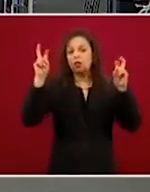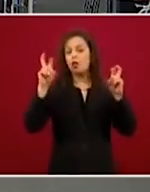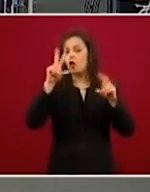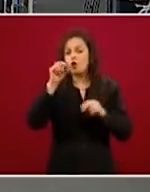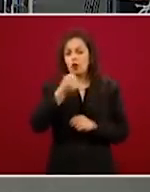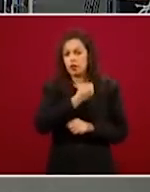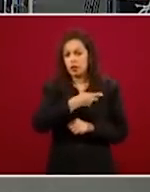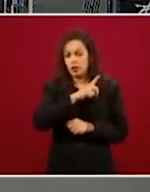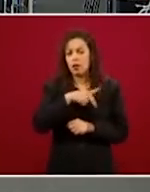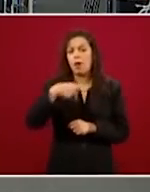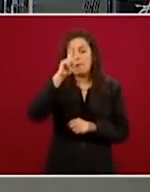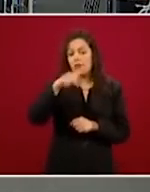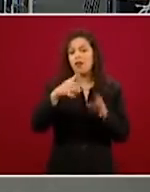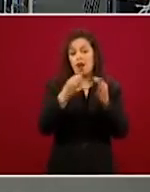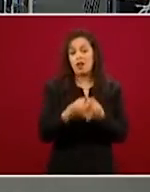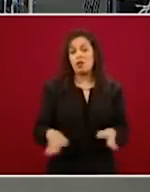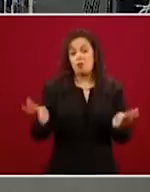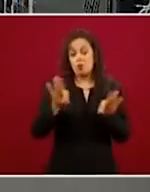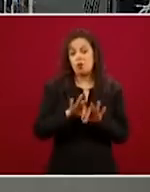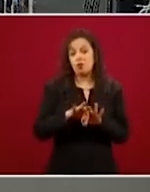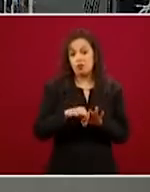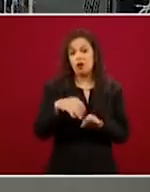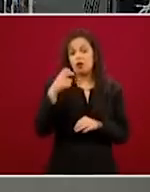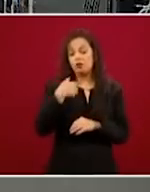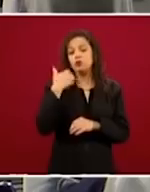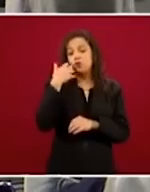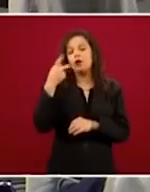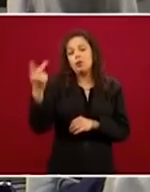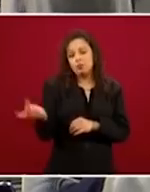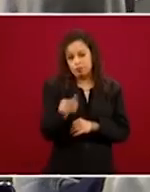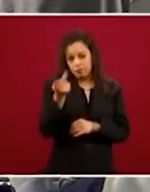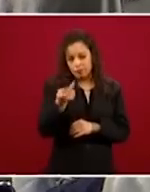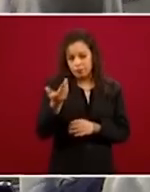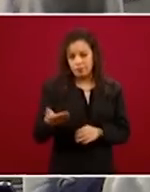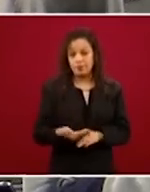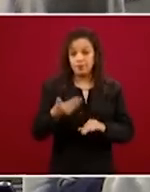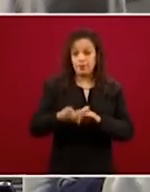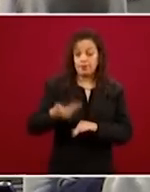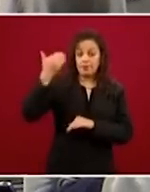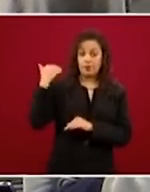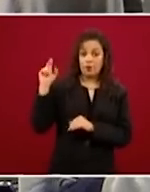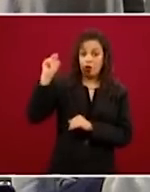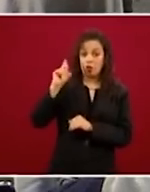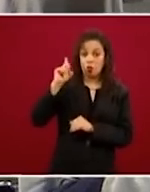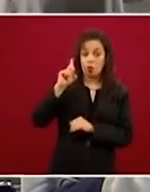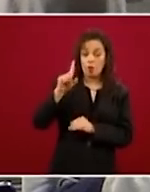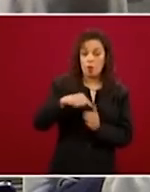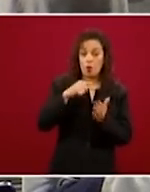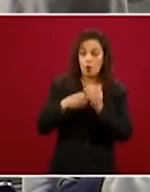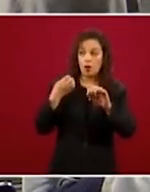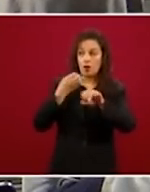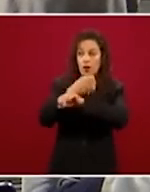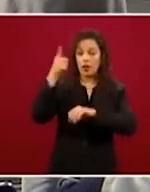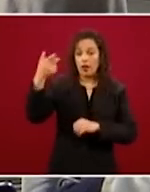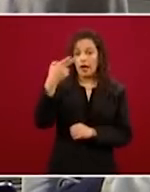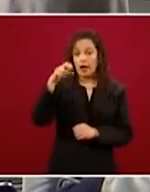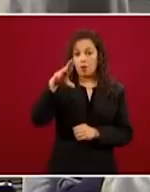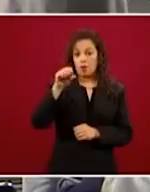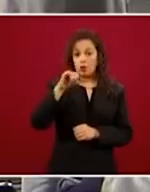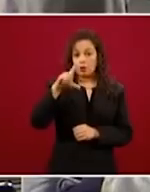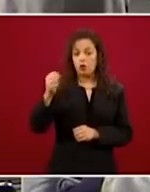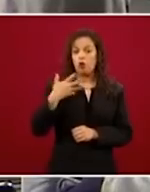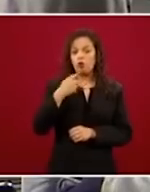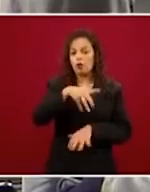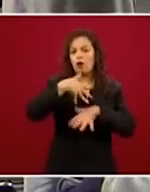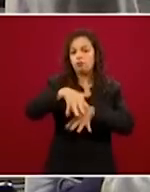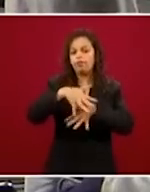importante y el contexto me obliga a preguntárselo el domingo pasado en hermosillo hubo una manifestación de alrededor